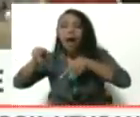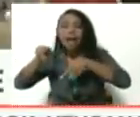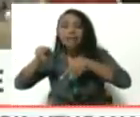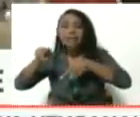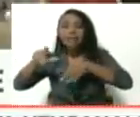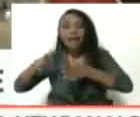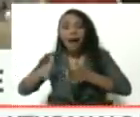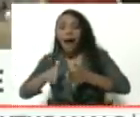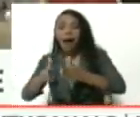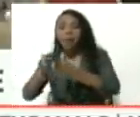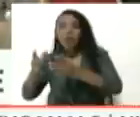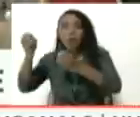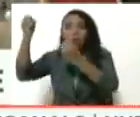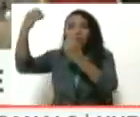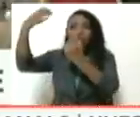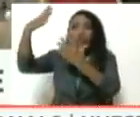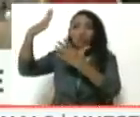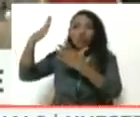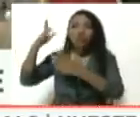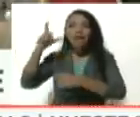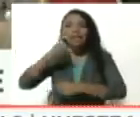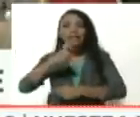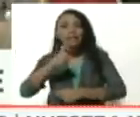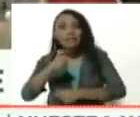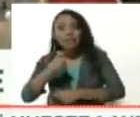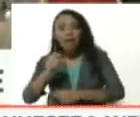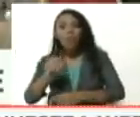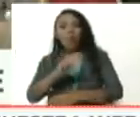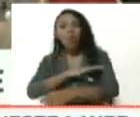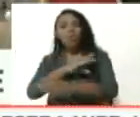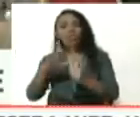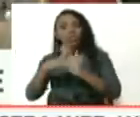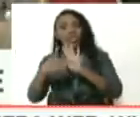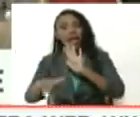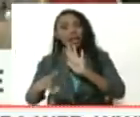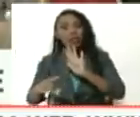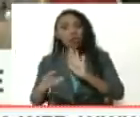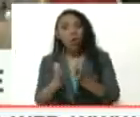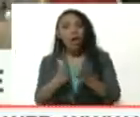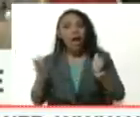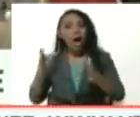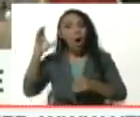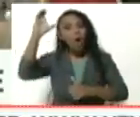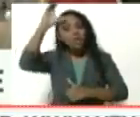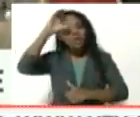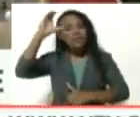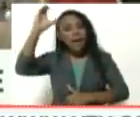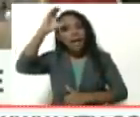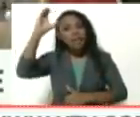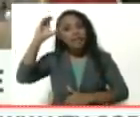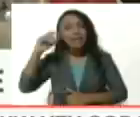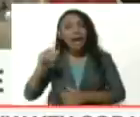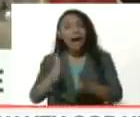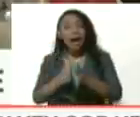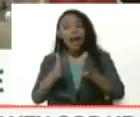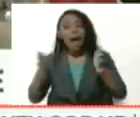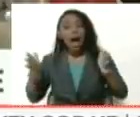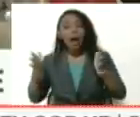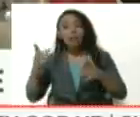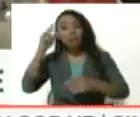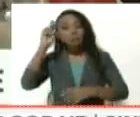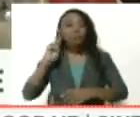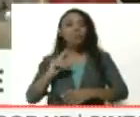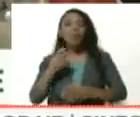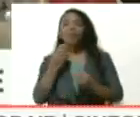sendero luminoso que se merece por derecho de su gran conciencia y de su gran dignidad.